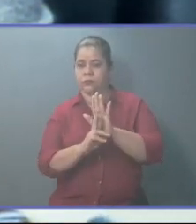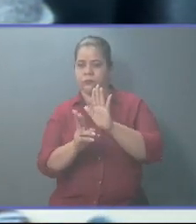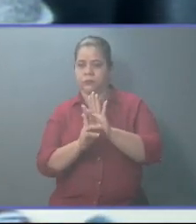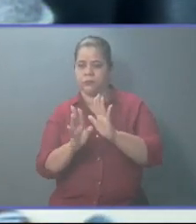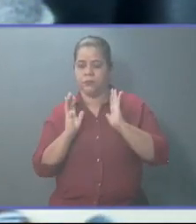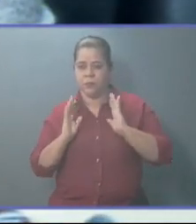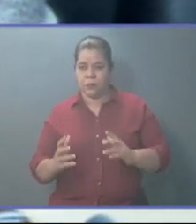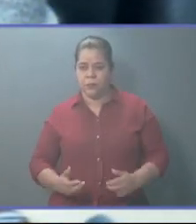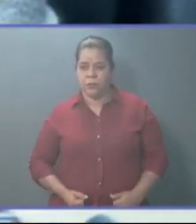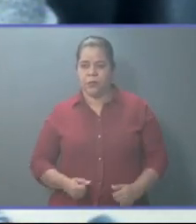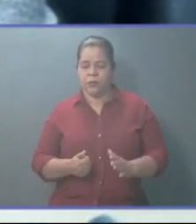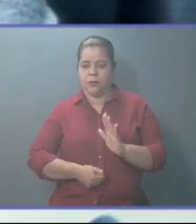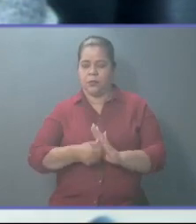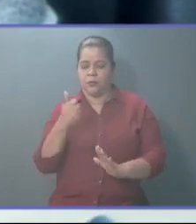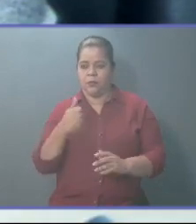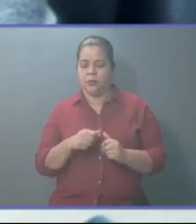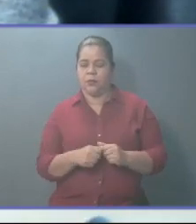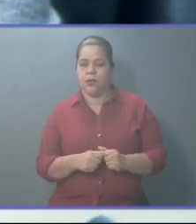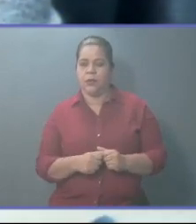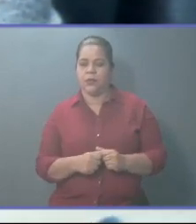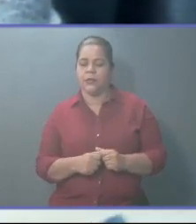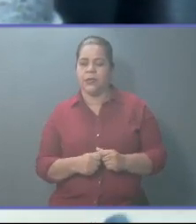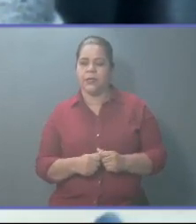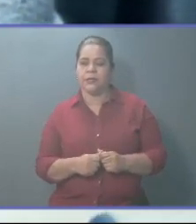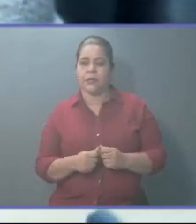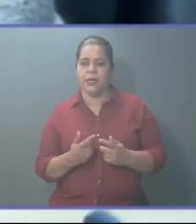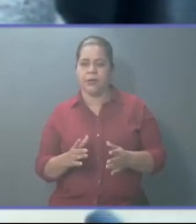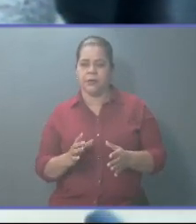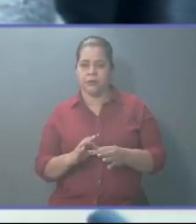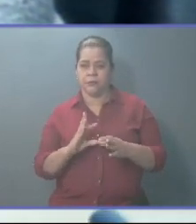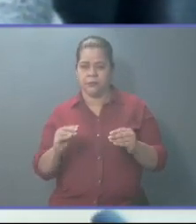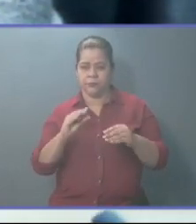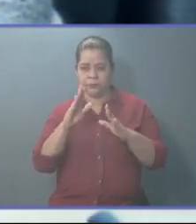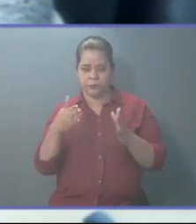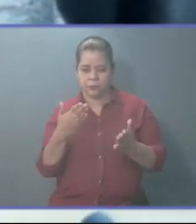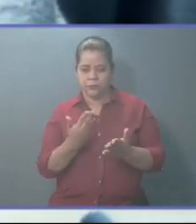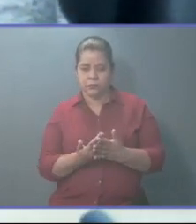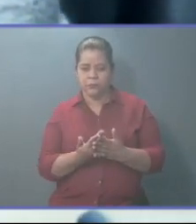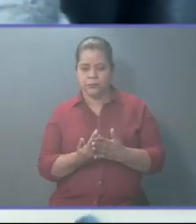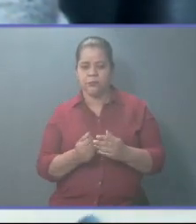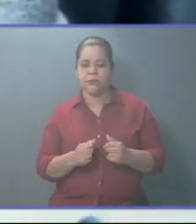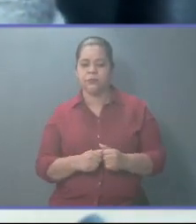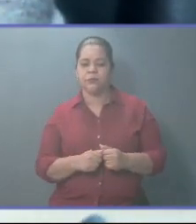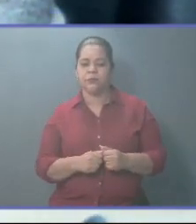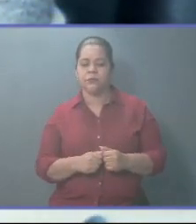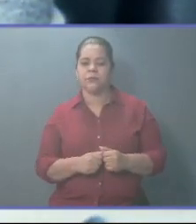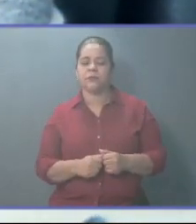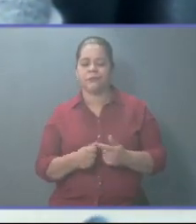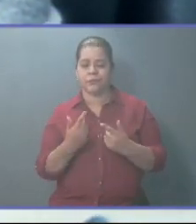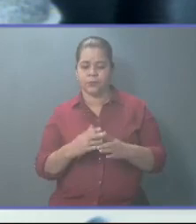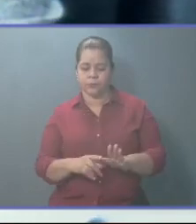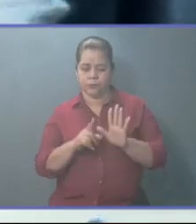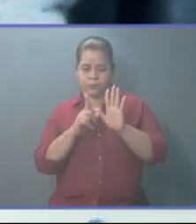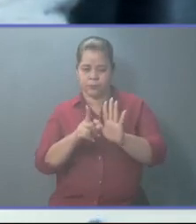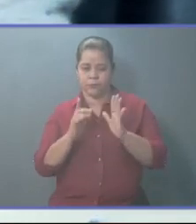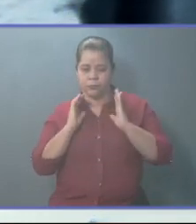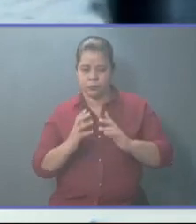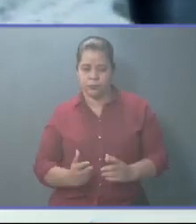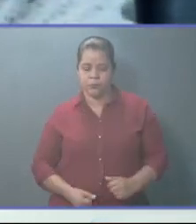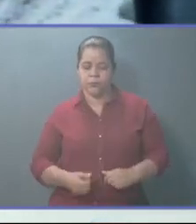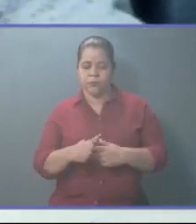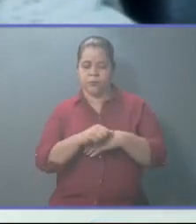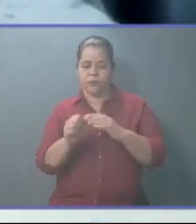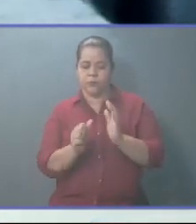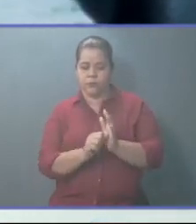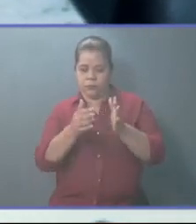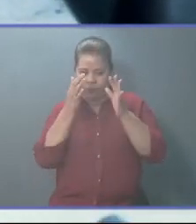también parte del comité. 5 de la sociedad civil y 6 del gobierno. Esta asamblea incluso